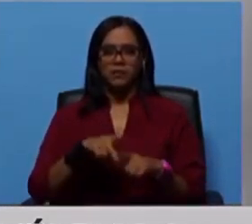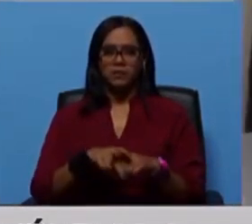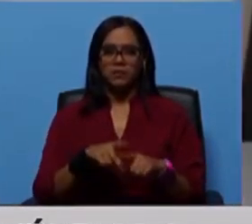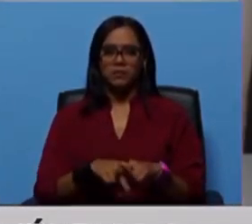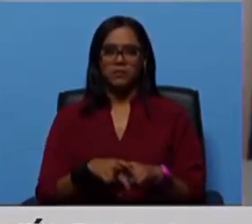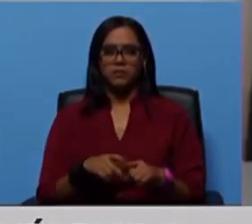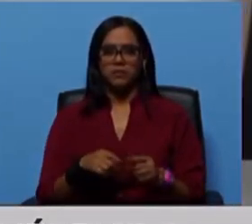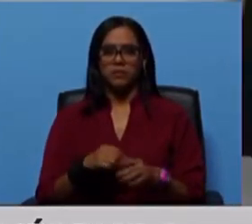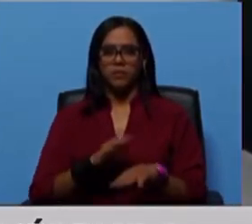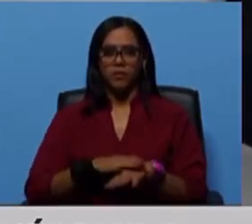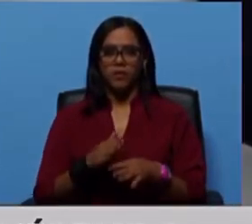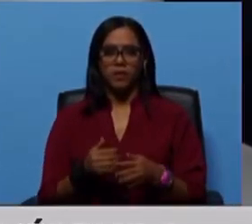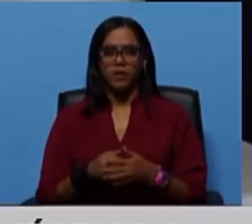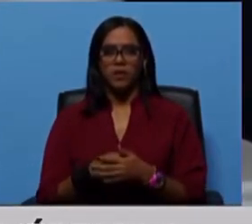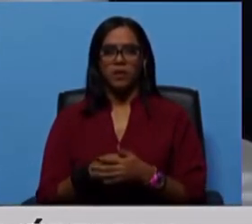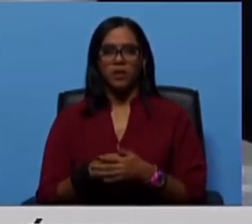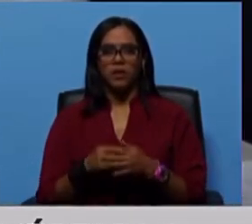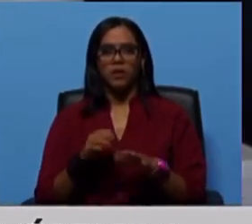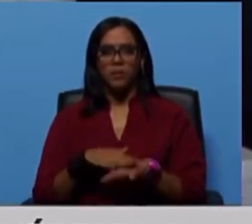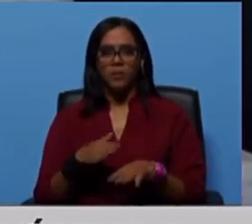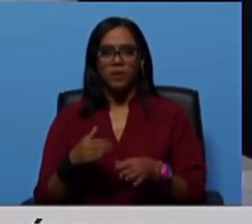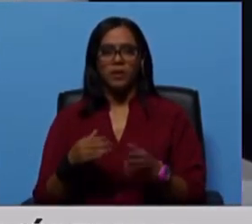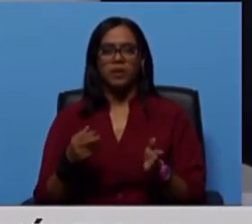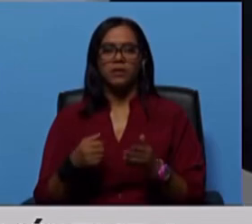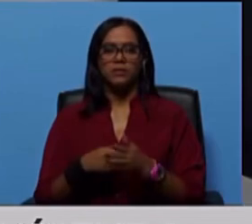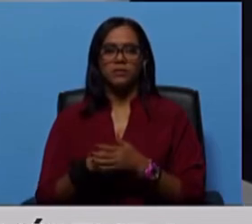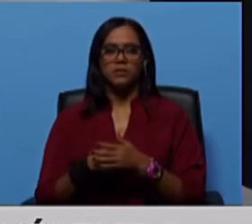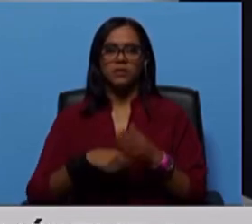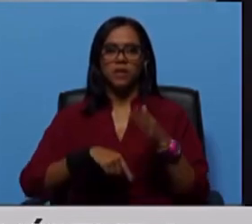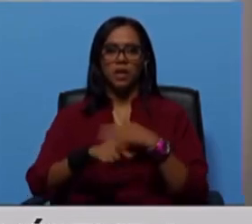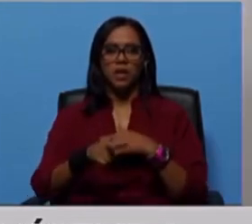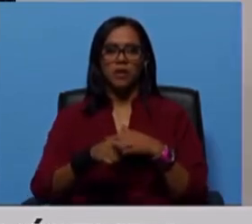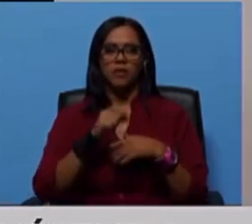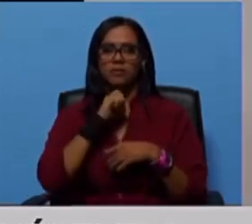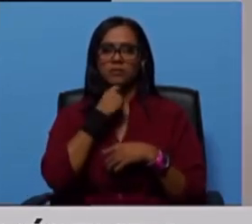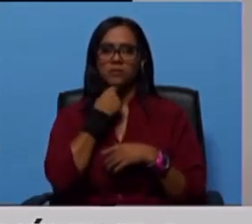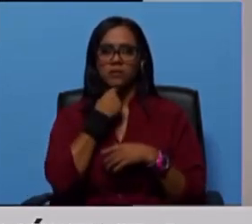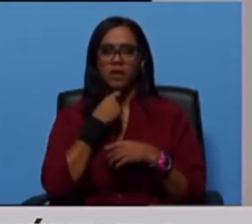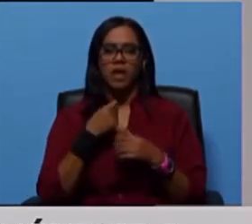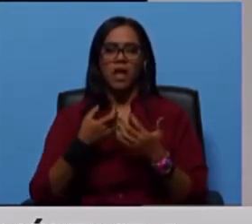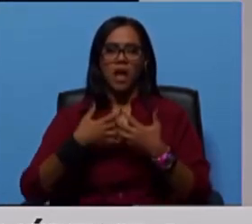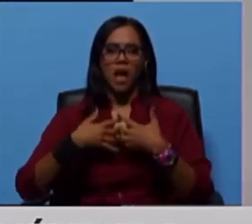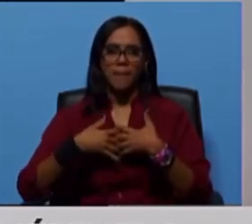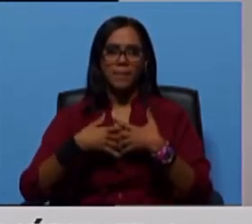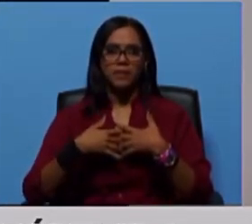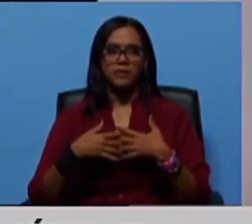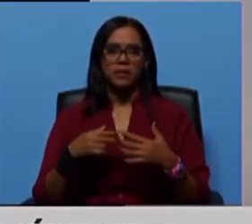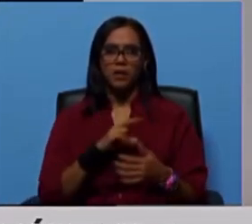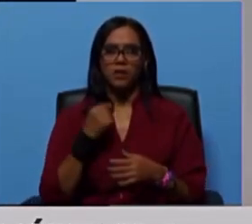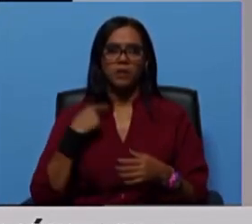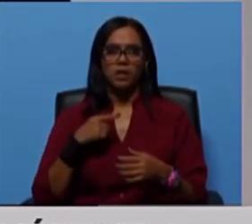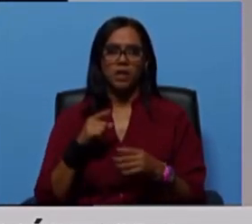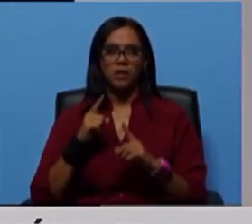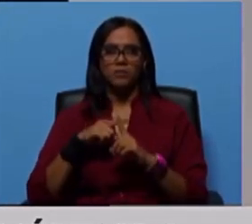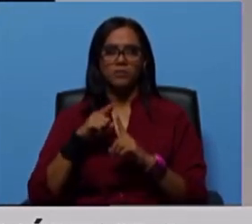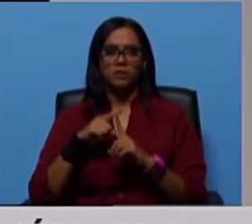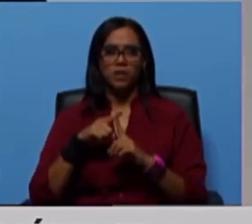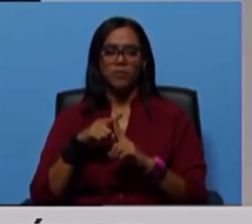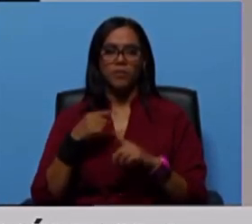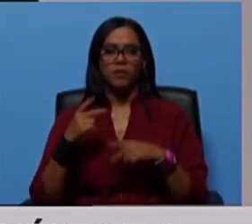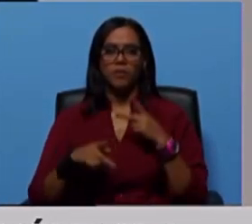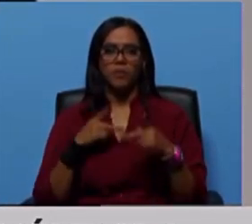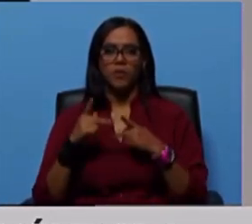especuladores. ¿Por qué? ¿En qué sentido? Porque se iban con un código de empresas que no tenían ningún tipo de